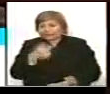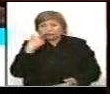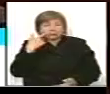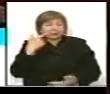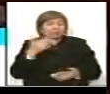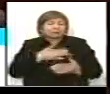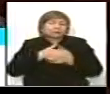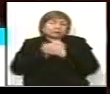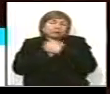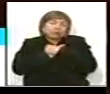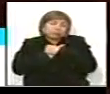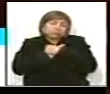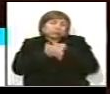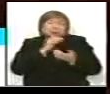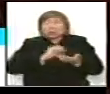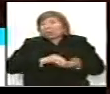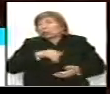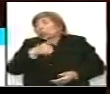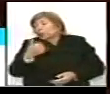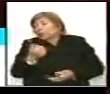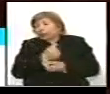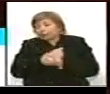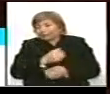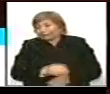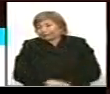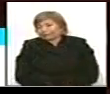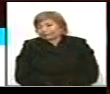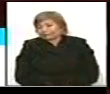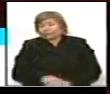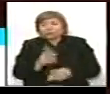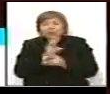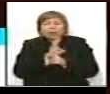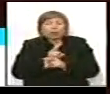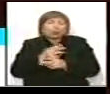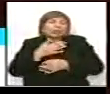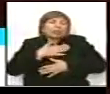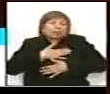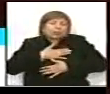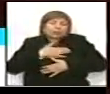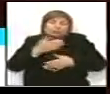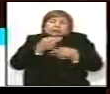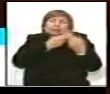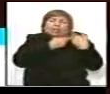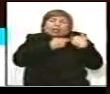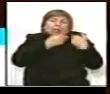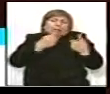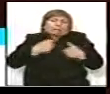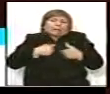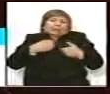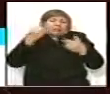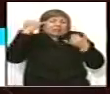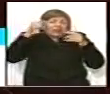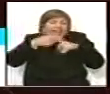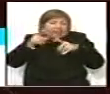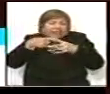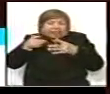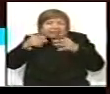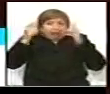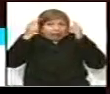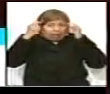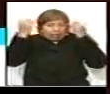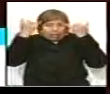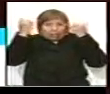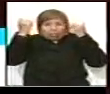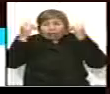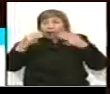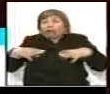La pareja que me ama como nadie más me ama, que me va a cuidar, que se va a hacer cargo de mí, etcétera, etcétera. Si